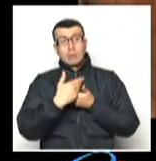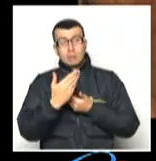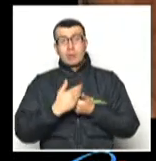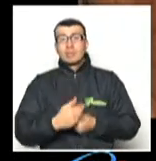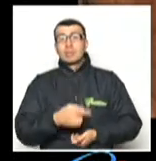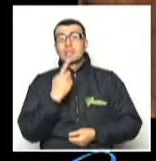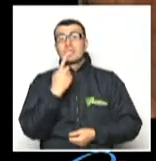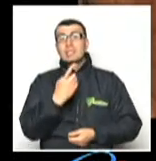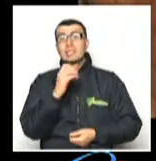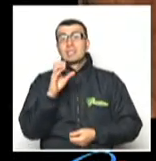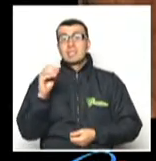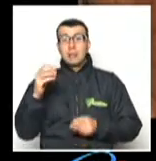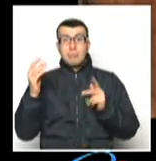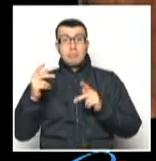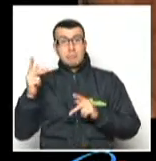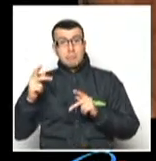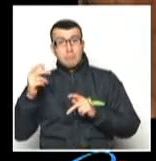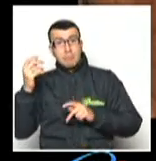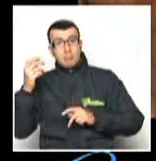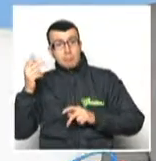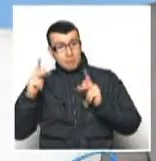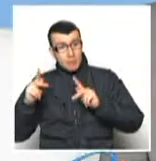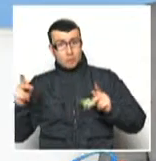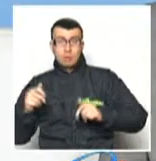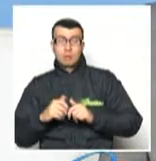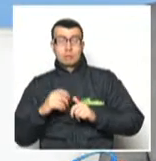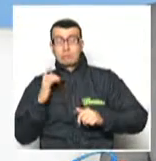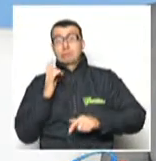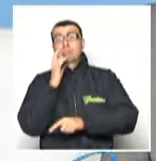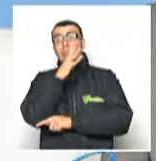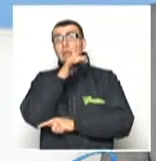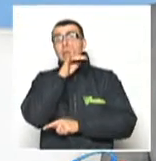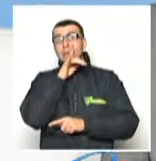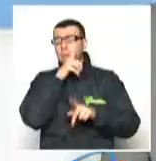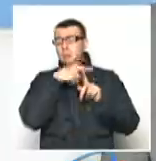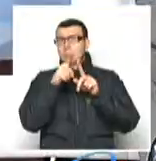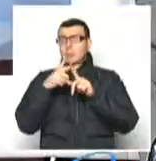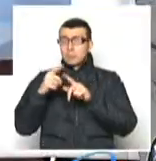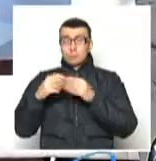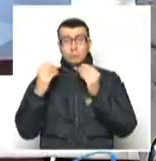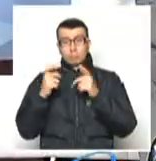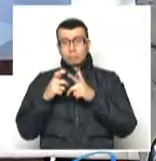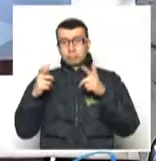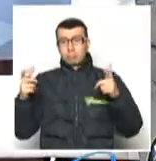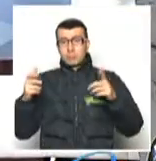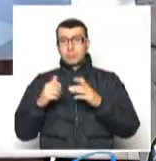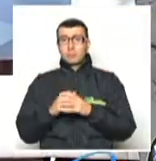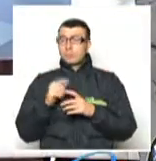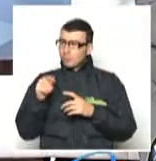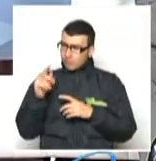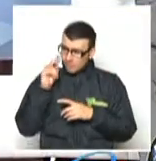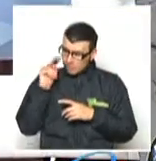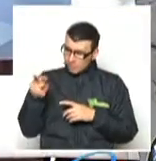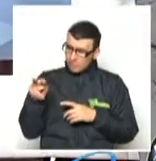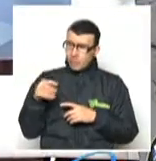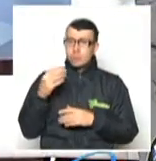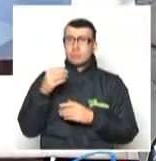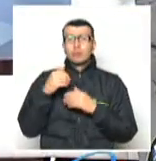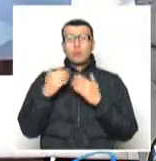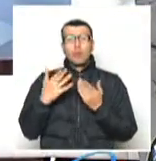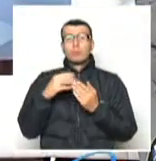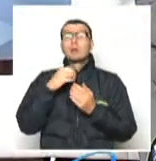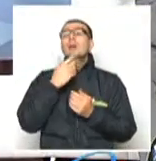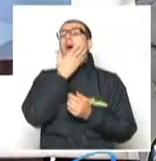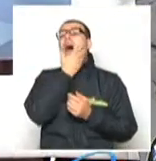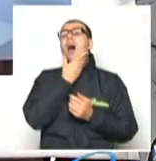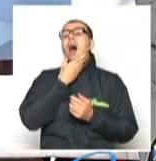eso es por encima de las estadísticas de las universidades americanas. Sí, ahí ven ustedes esas imágenes de la posición de la mandíbula, pero hay otra